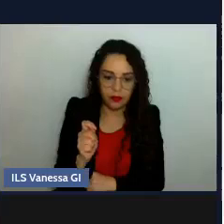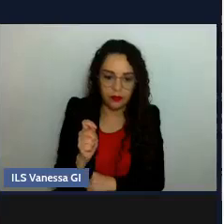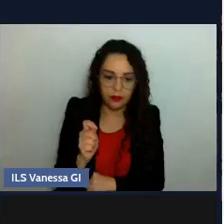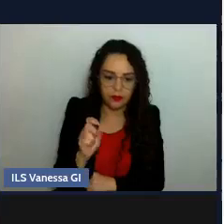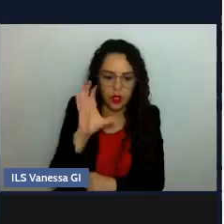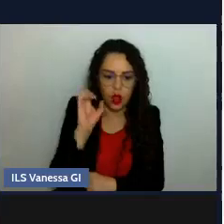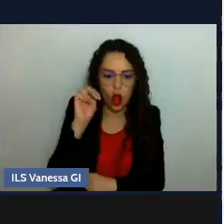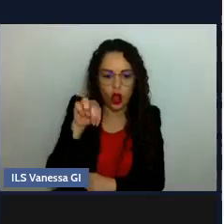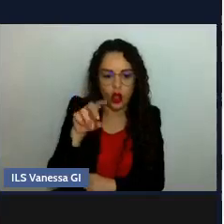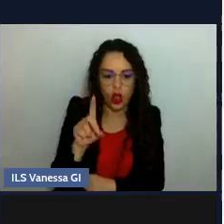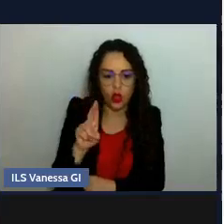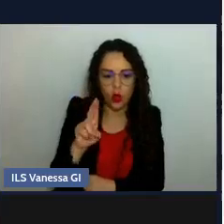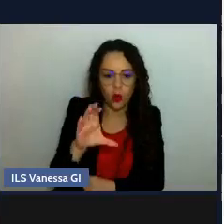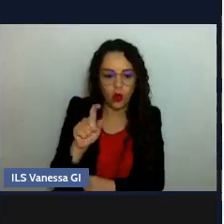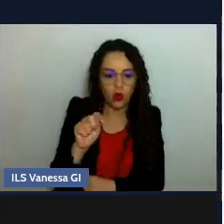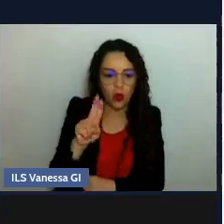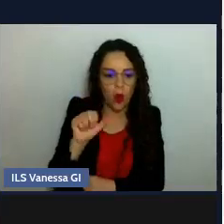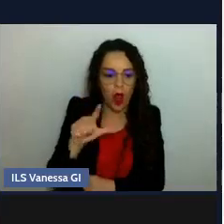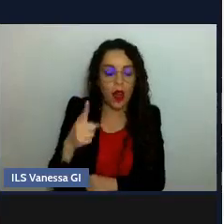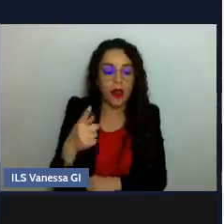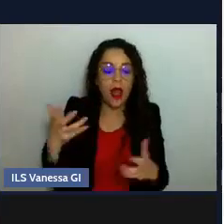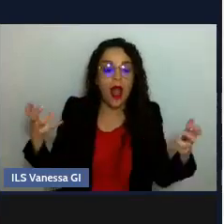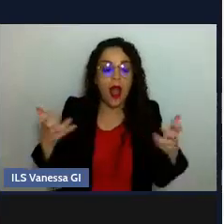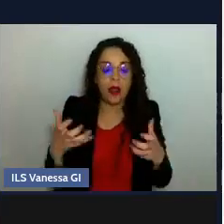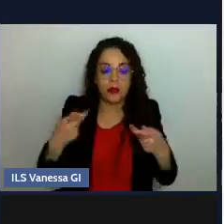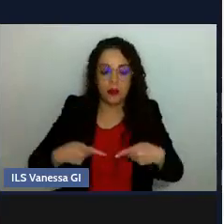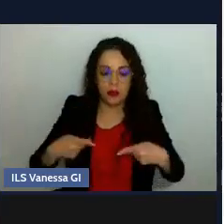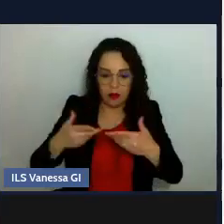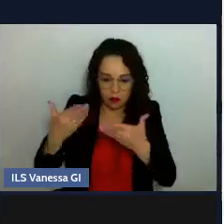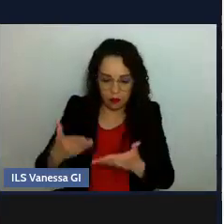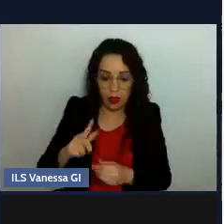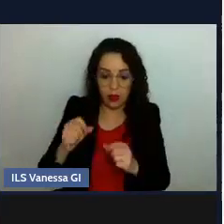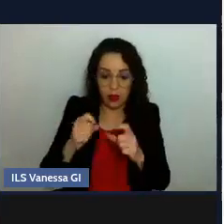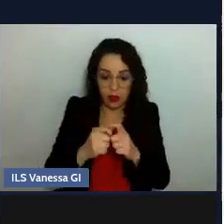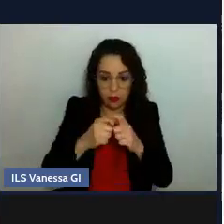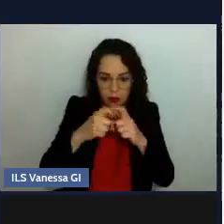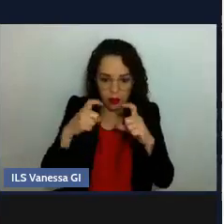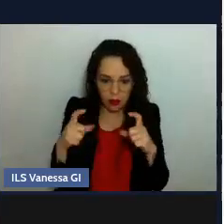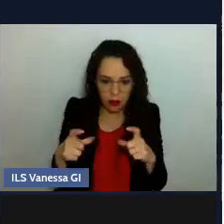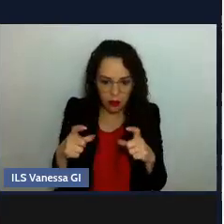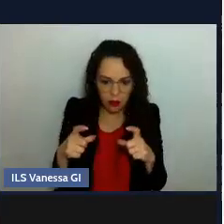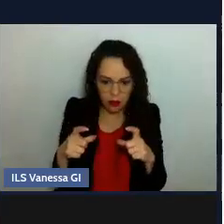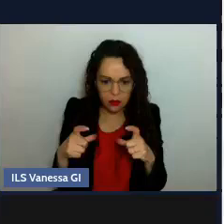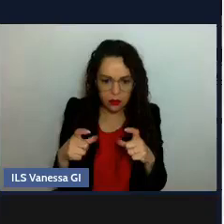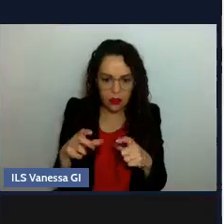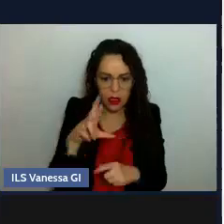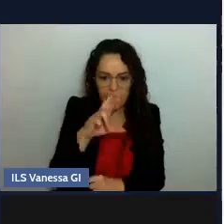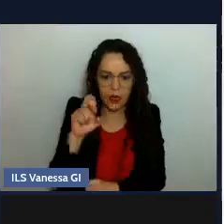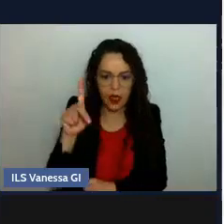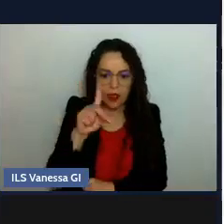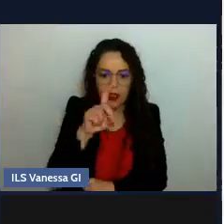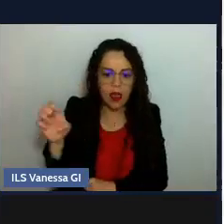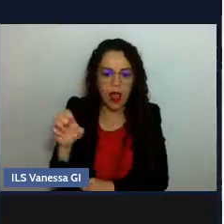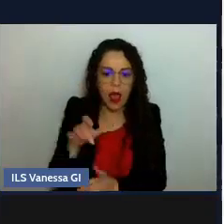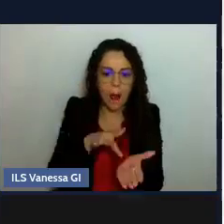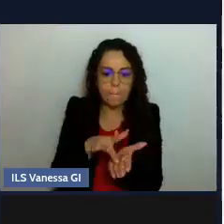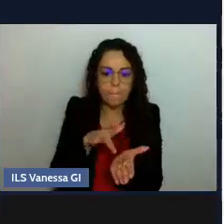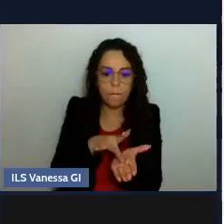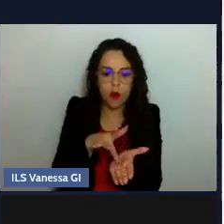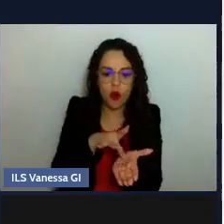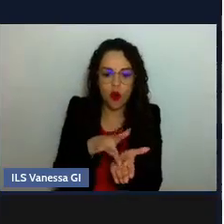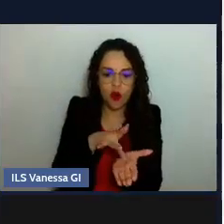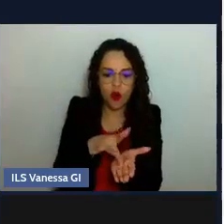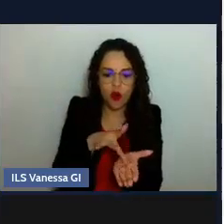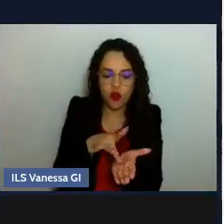de ahí sigue el círculo naranja, las redes de apoyo. Las redes de apoyo, pues